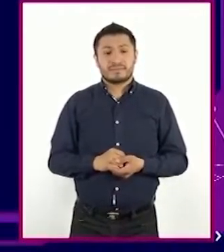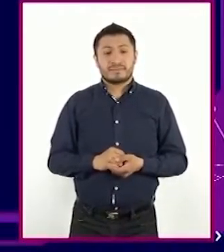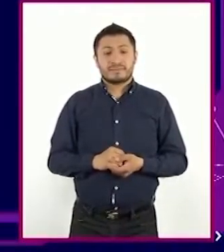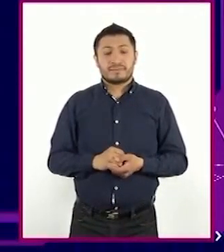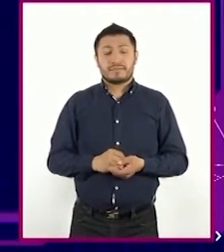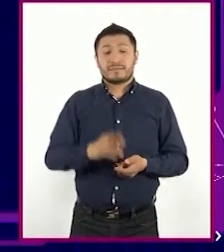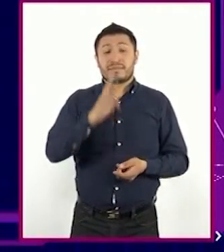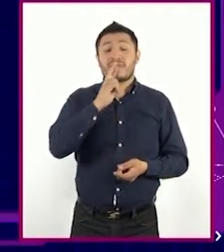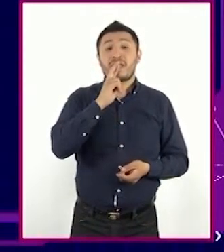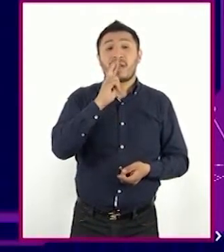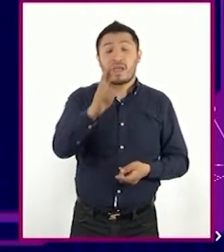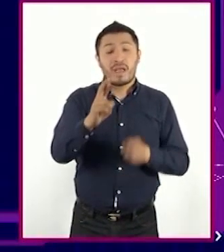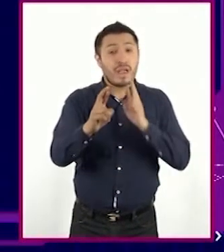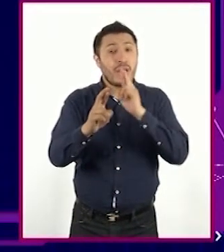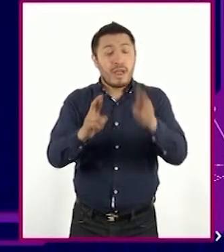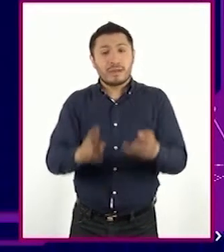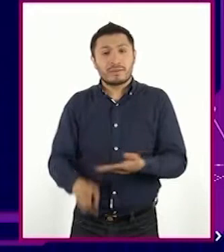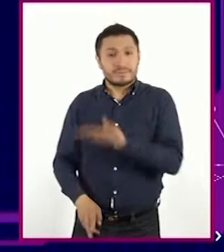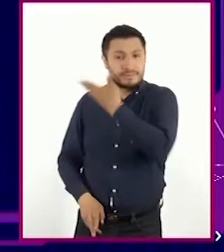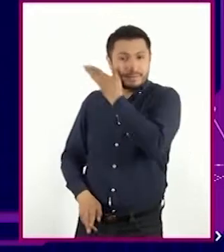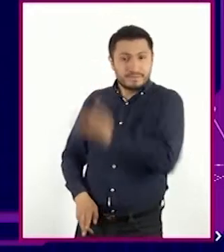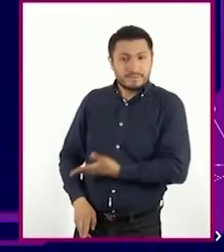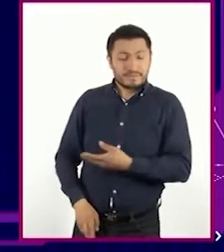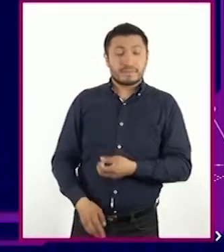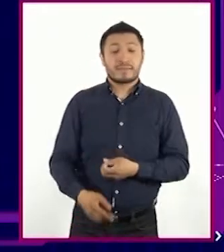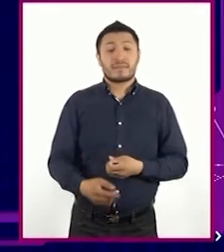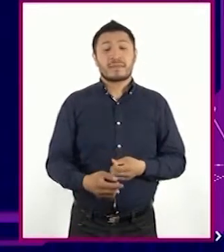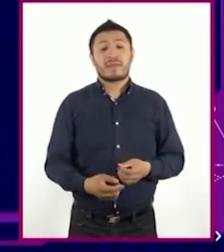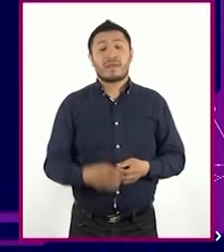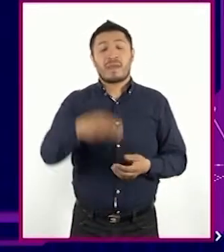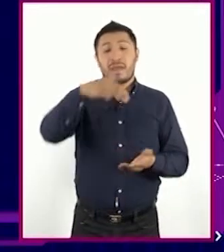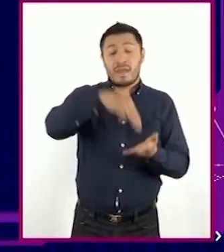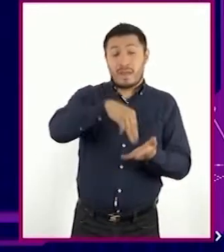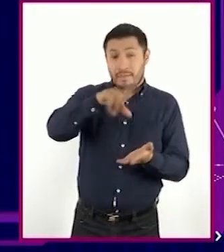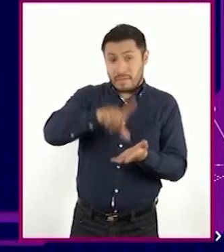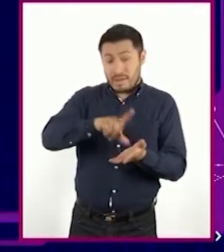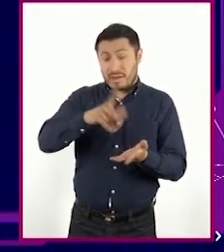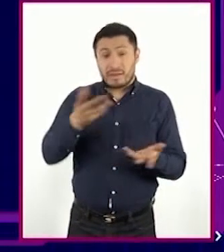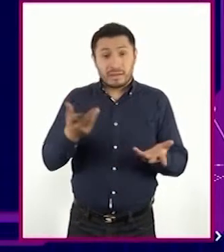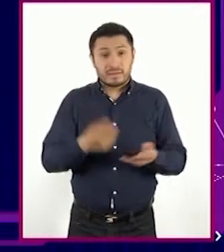Las respuestas están dadas en mililitros.